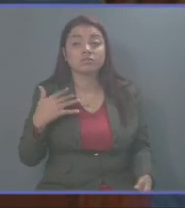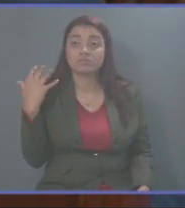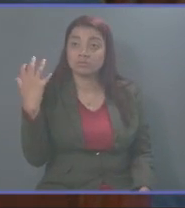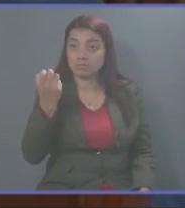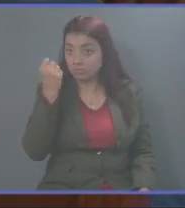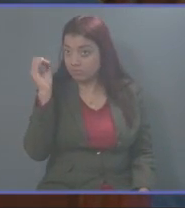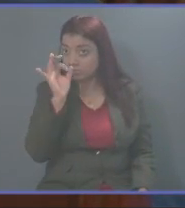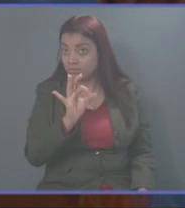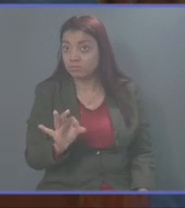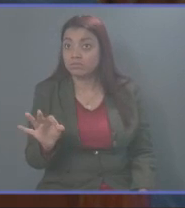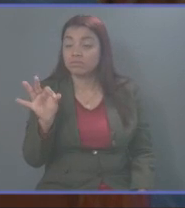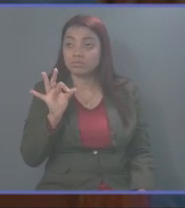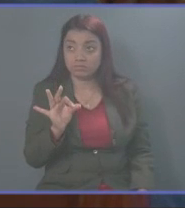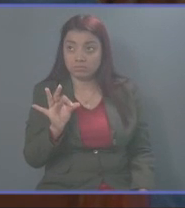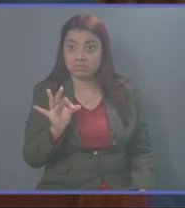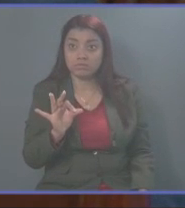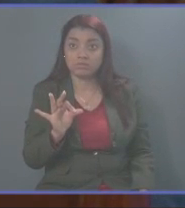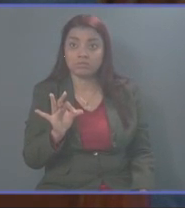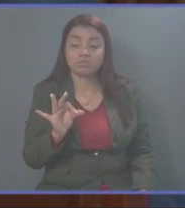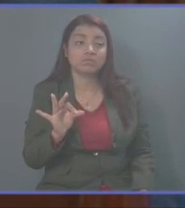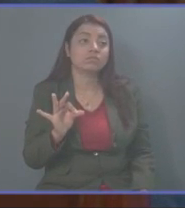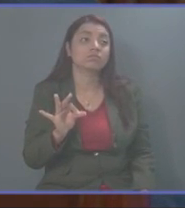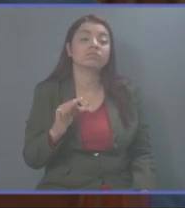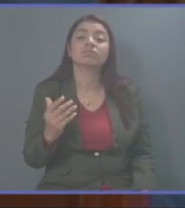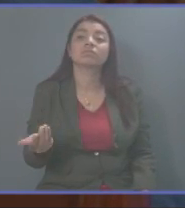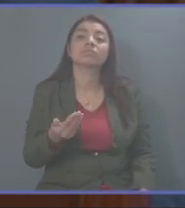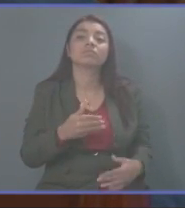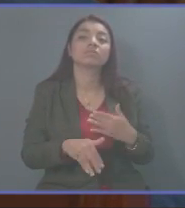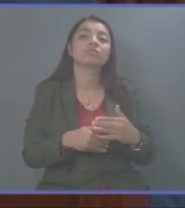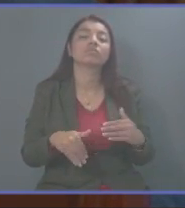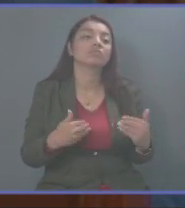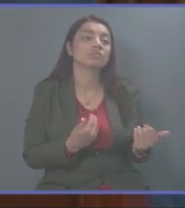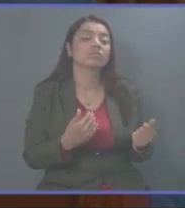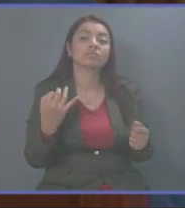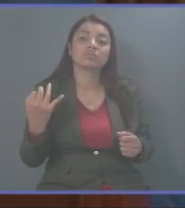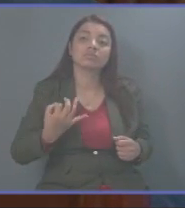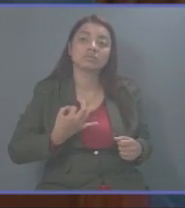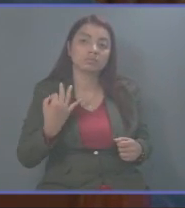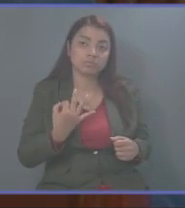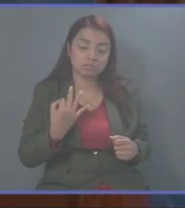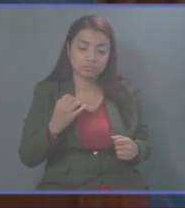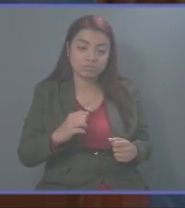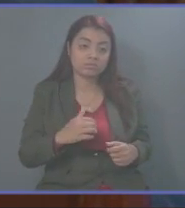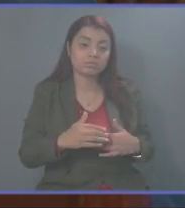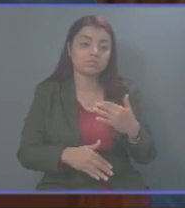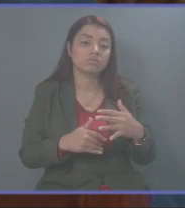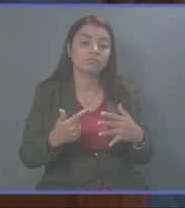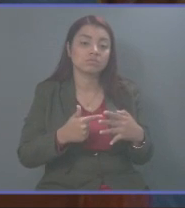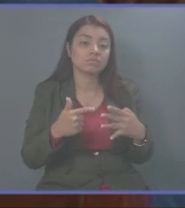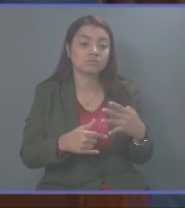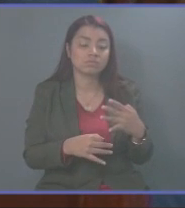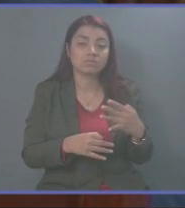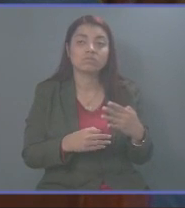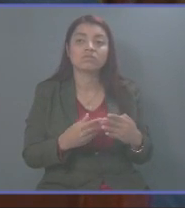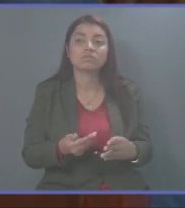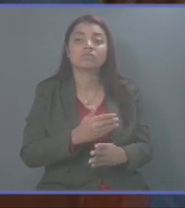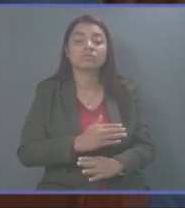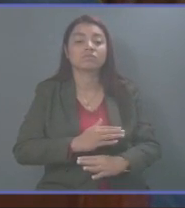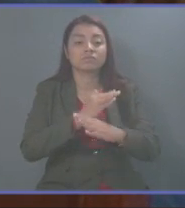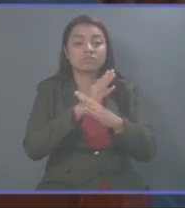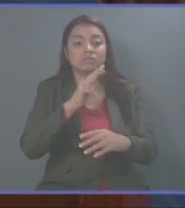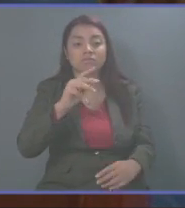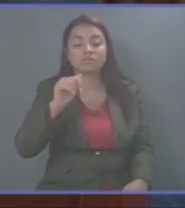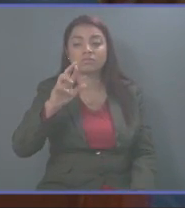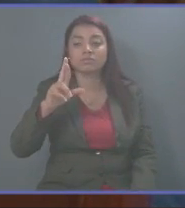mejor gestión en determinados flujos de residuos es necesario apartarse de dicha jerarquía previa autorización del